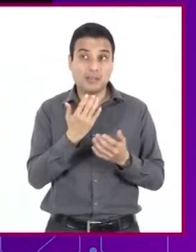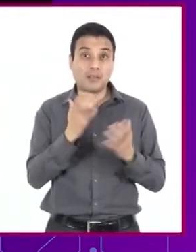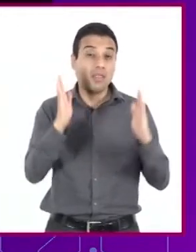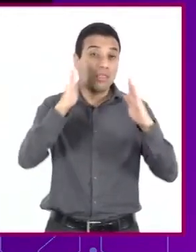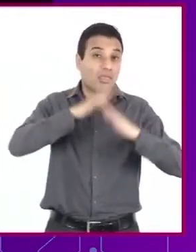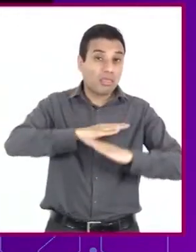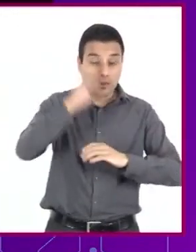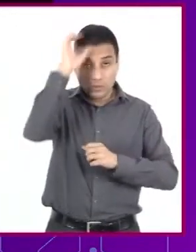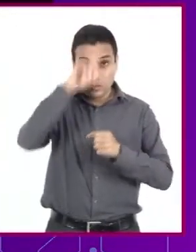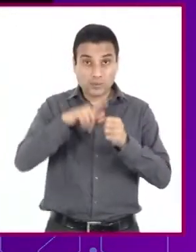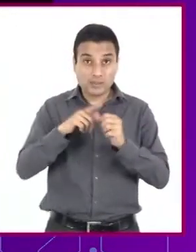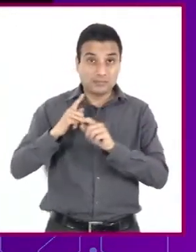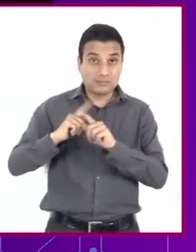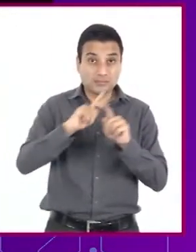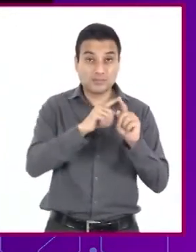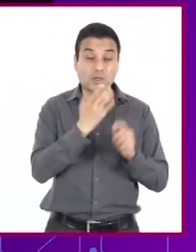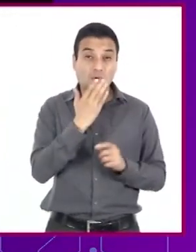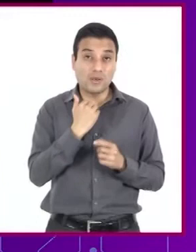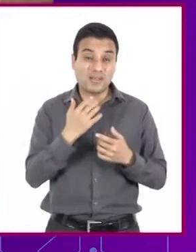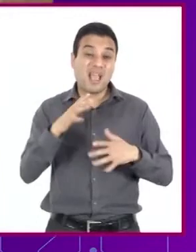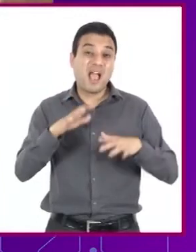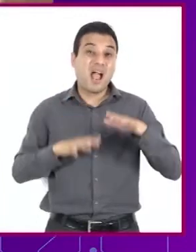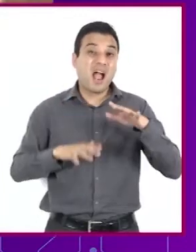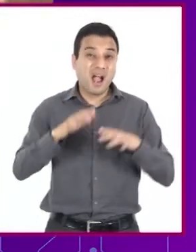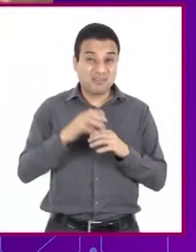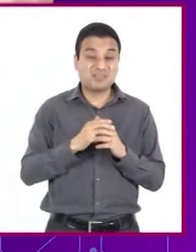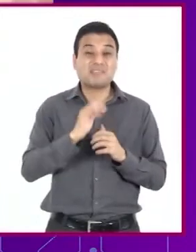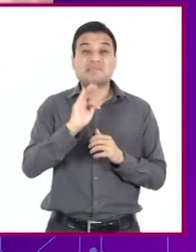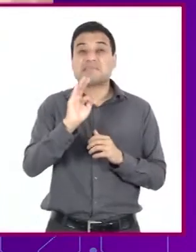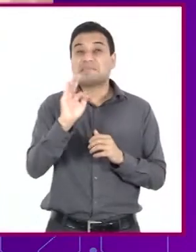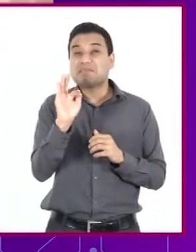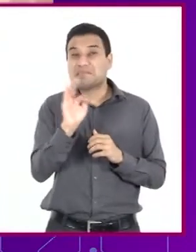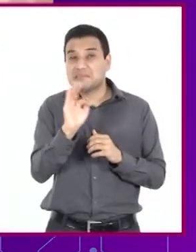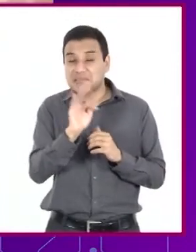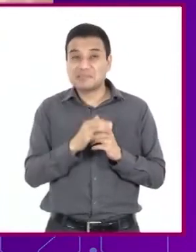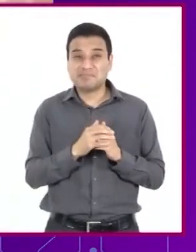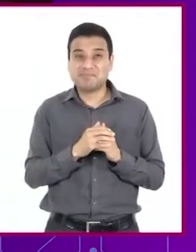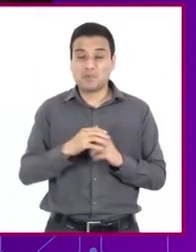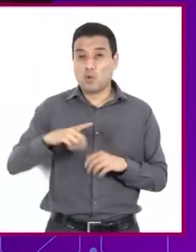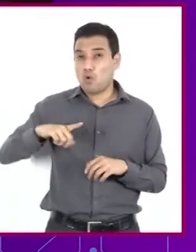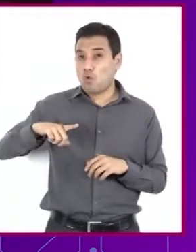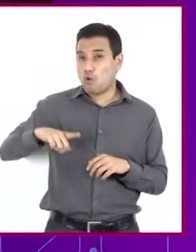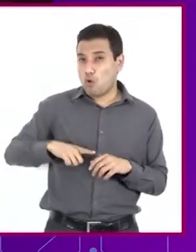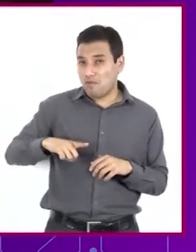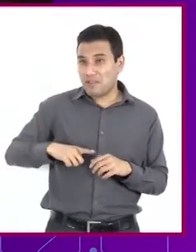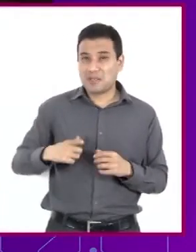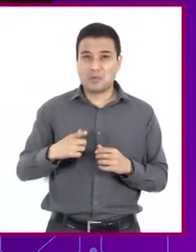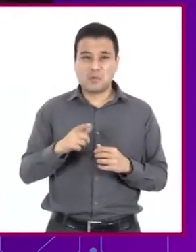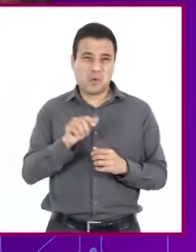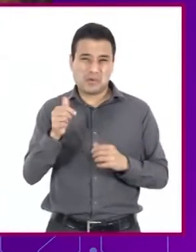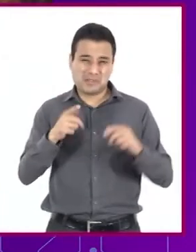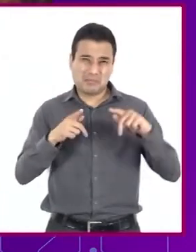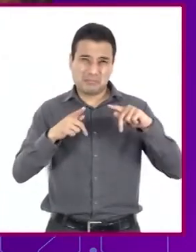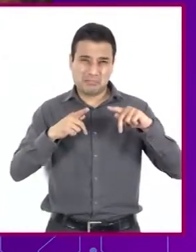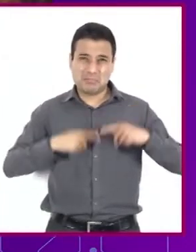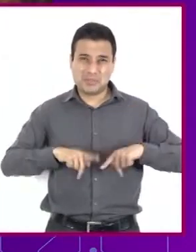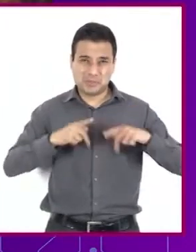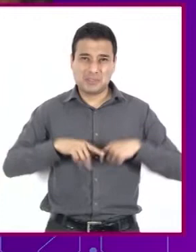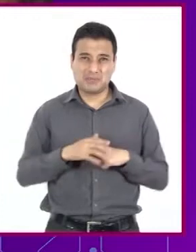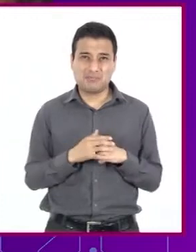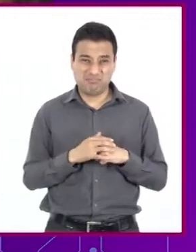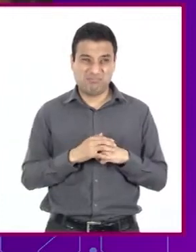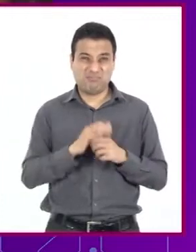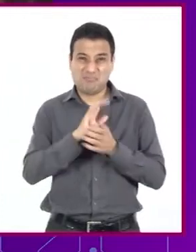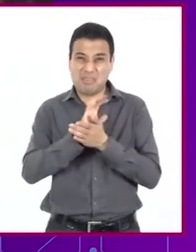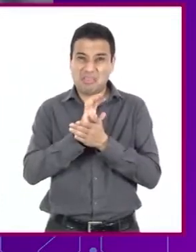recreativas. Hay ocasiones en las que por omisión o prejuicios, servidores públicos u otros ciudadanos cometen actos